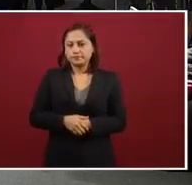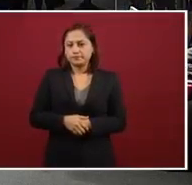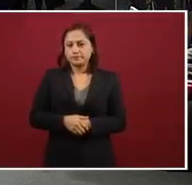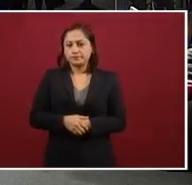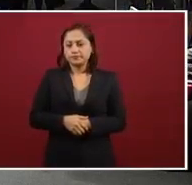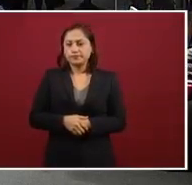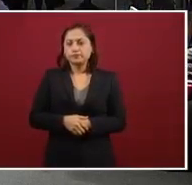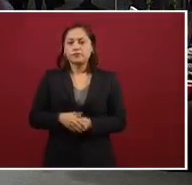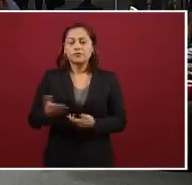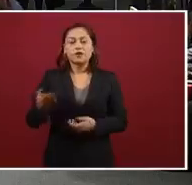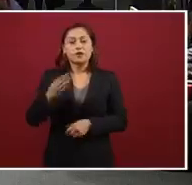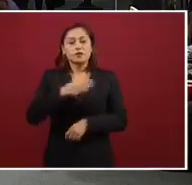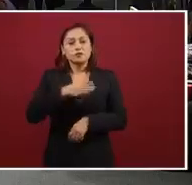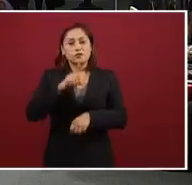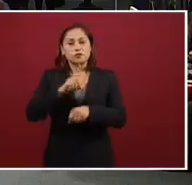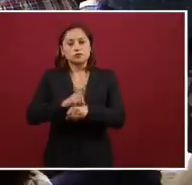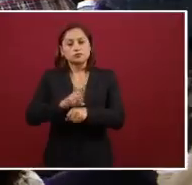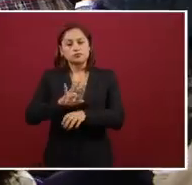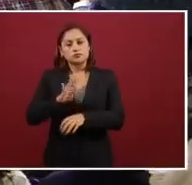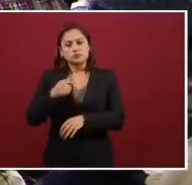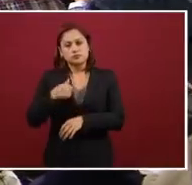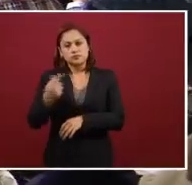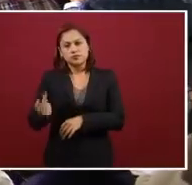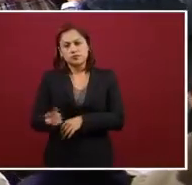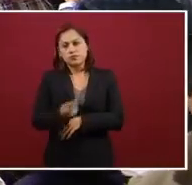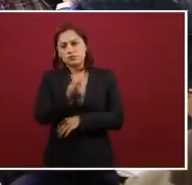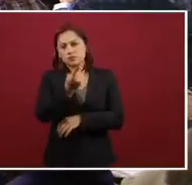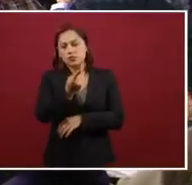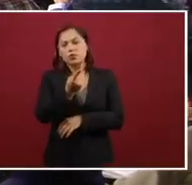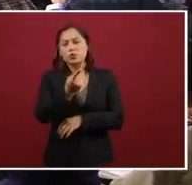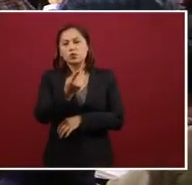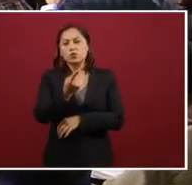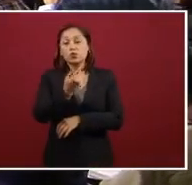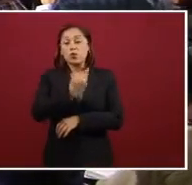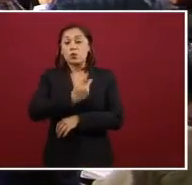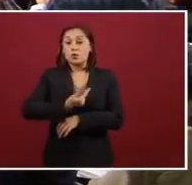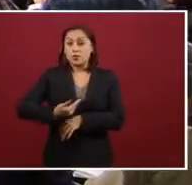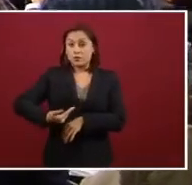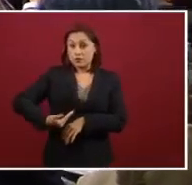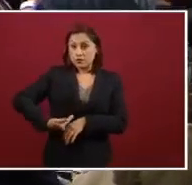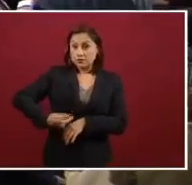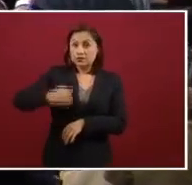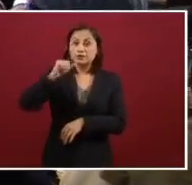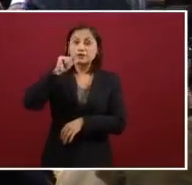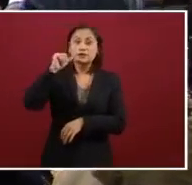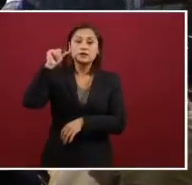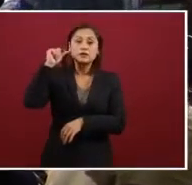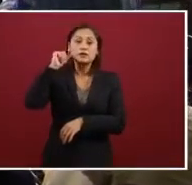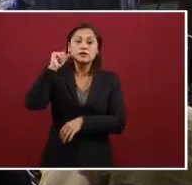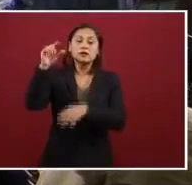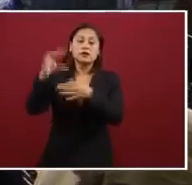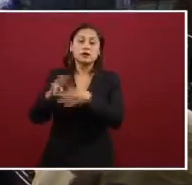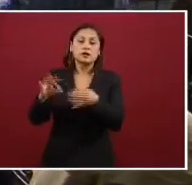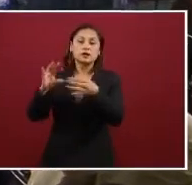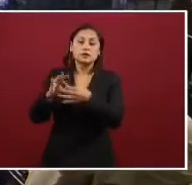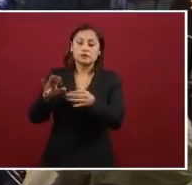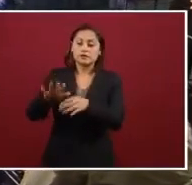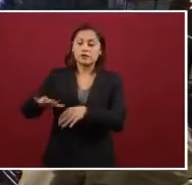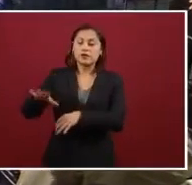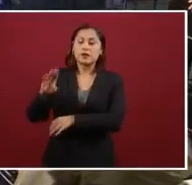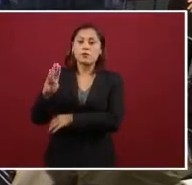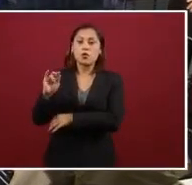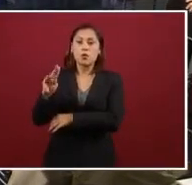Buenos días. Canciller, ayer el presidente le comentaba a la agencia Bloomberg que de